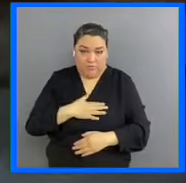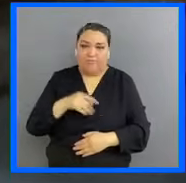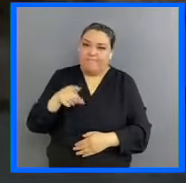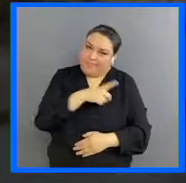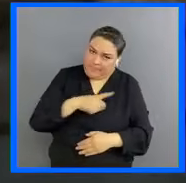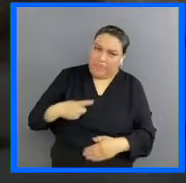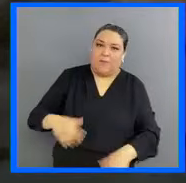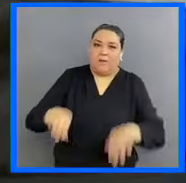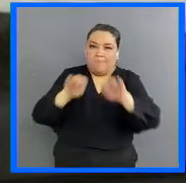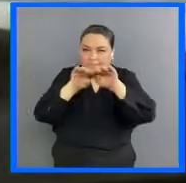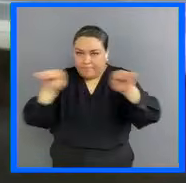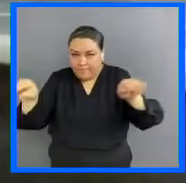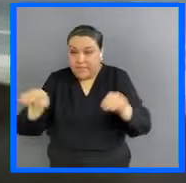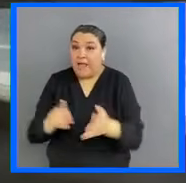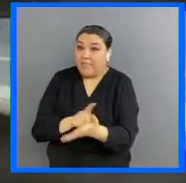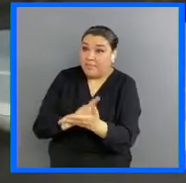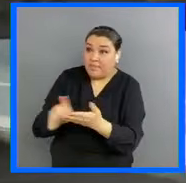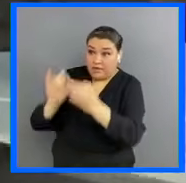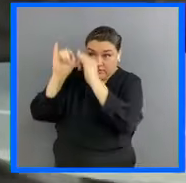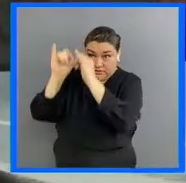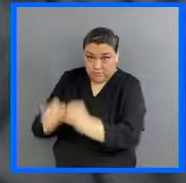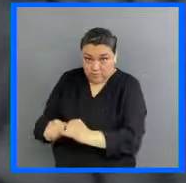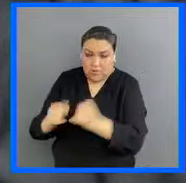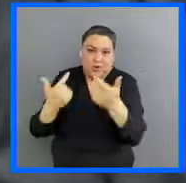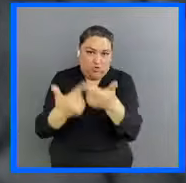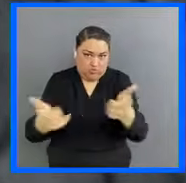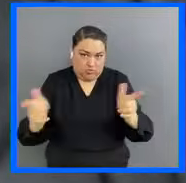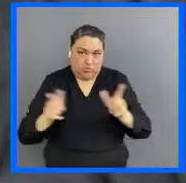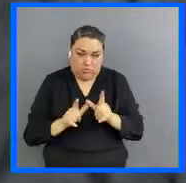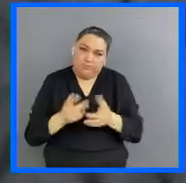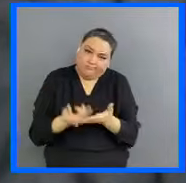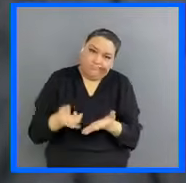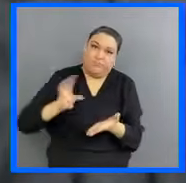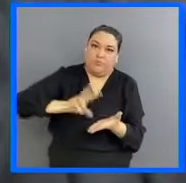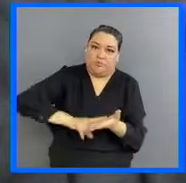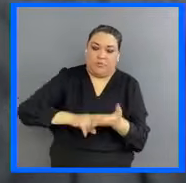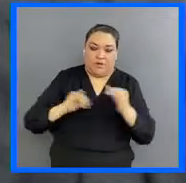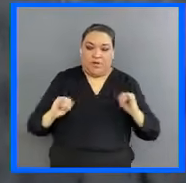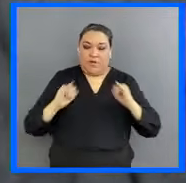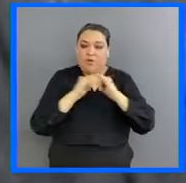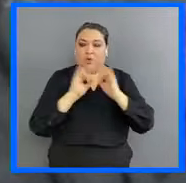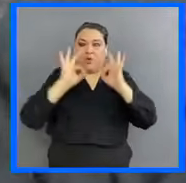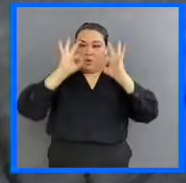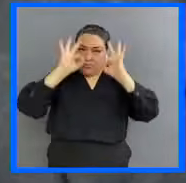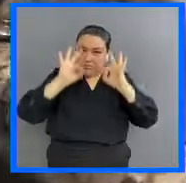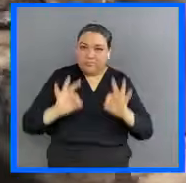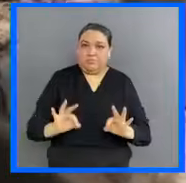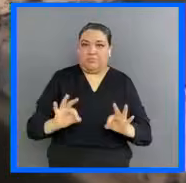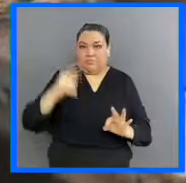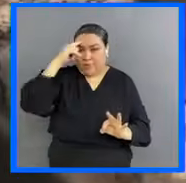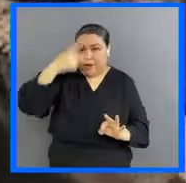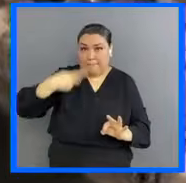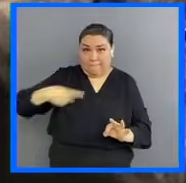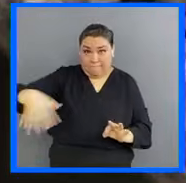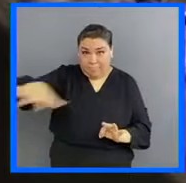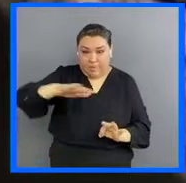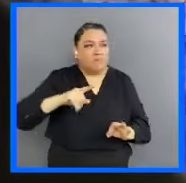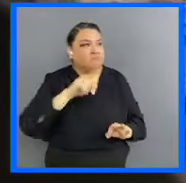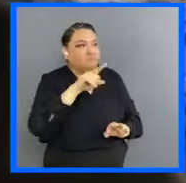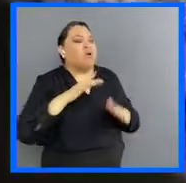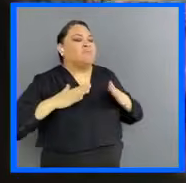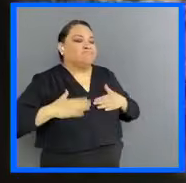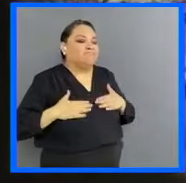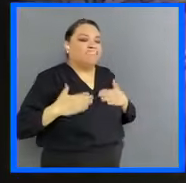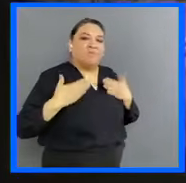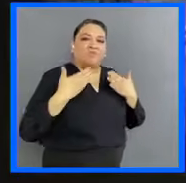derechos individuales y colectivos, además de un desempeño institucional que fortalezca la confianza en las autoridades.